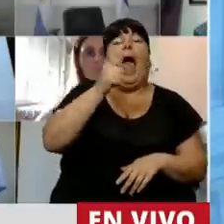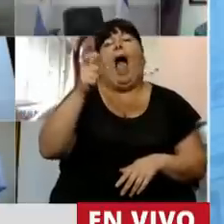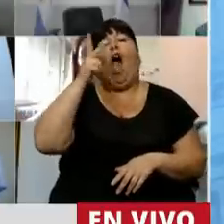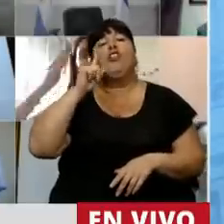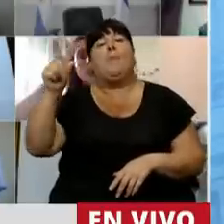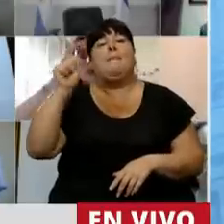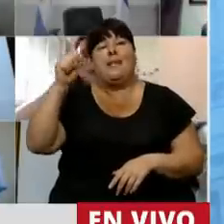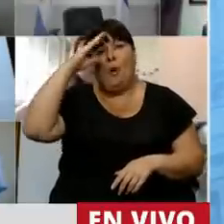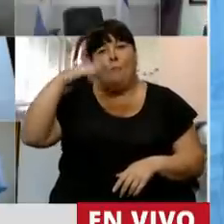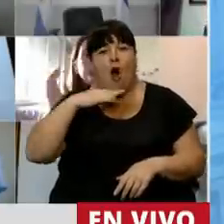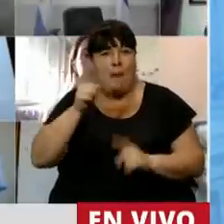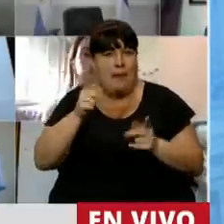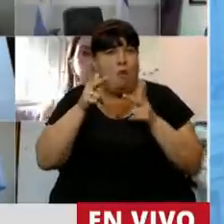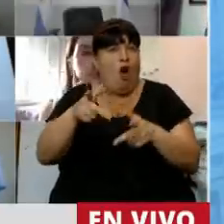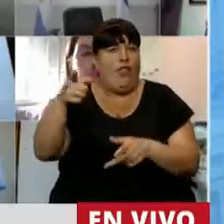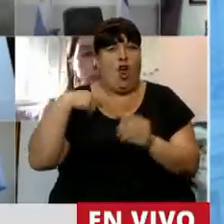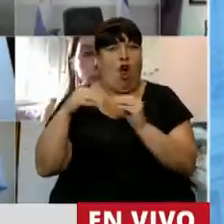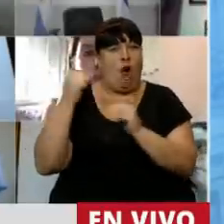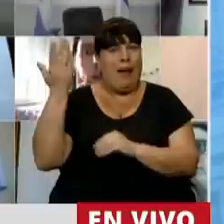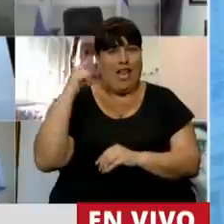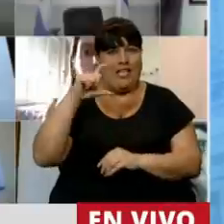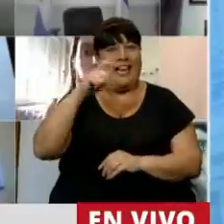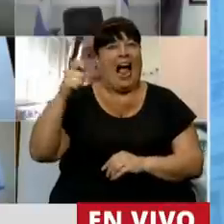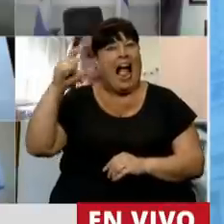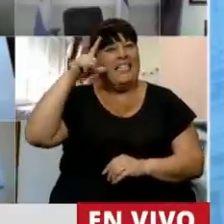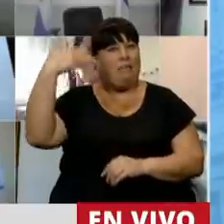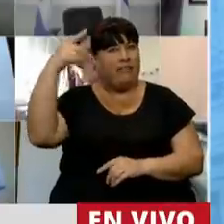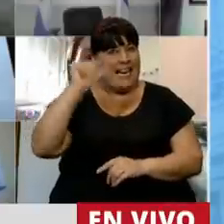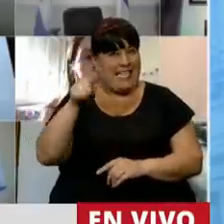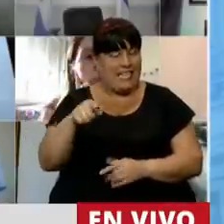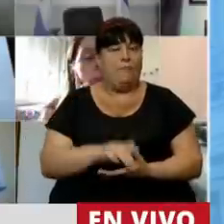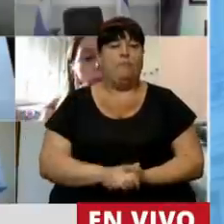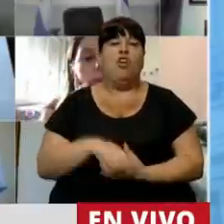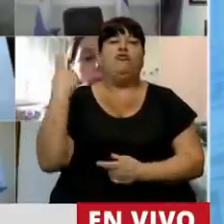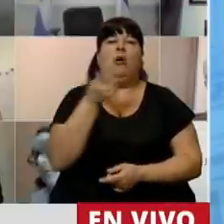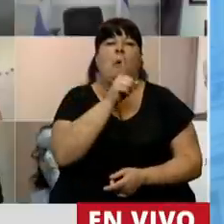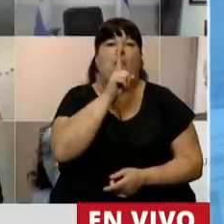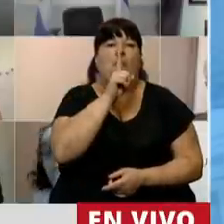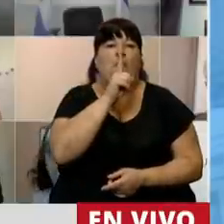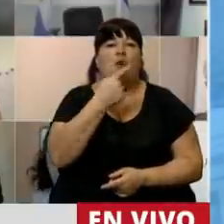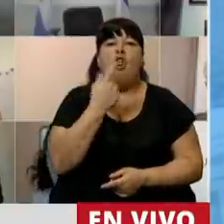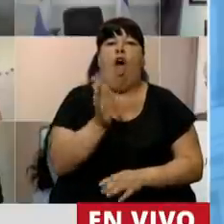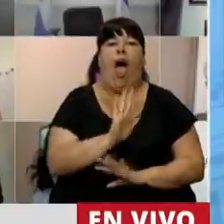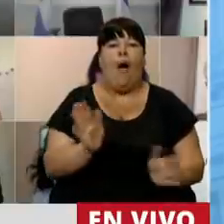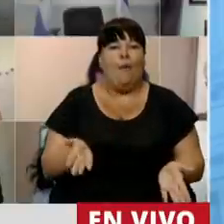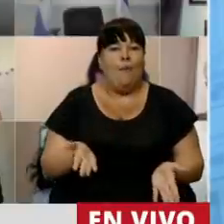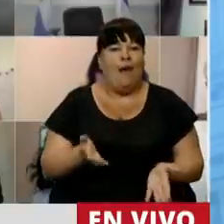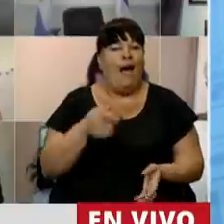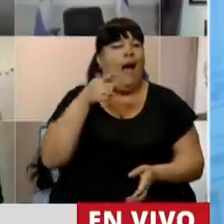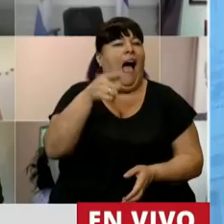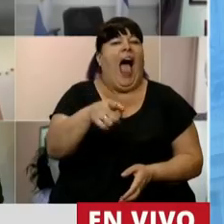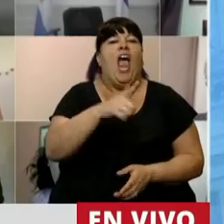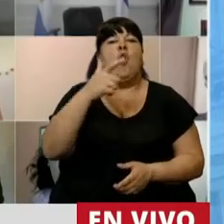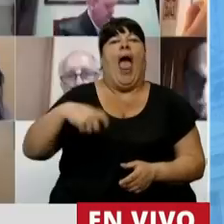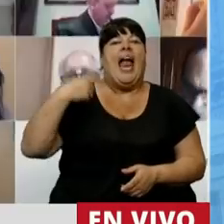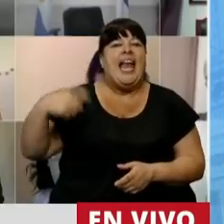1.000 y 8.000 pesos mensuales, como dijo mi compañero Cacase. Y todos calladitos, presidente. Ahí no estaban